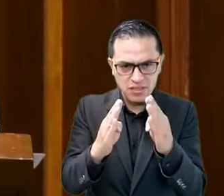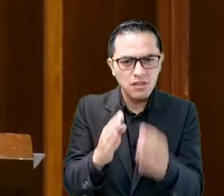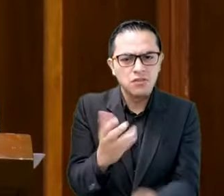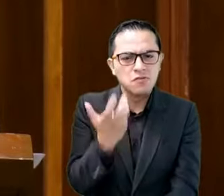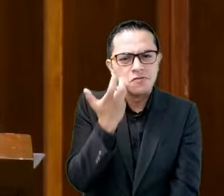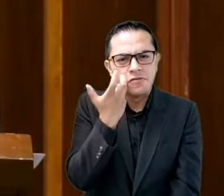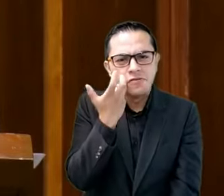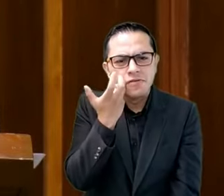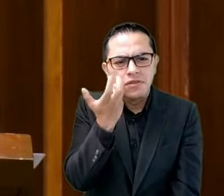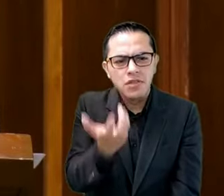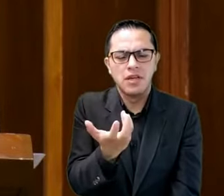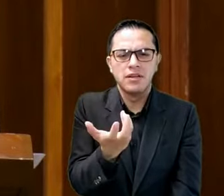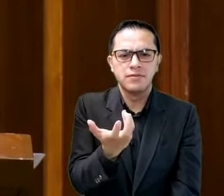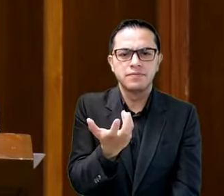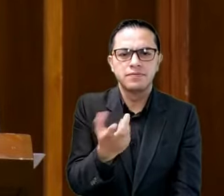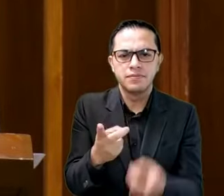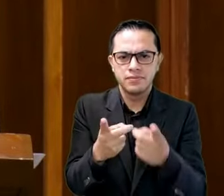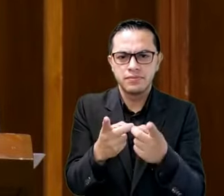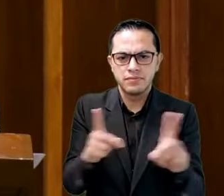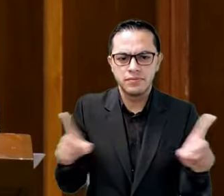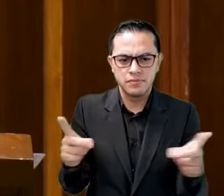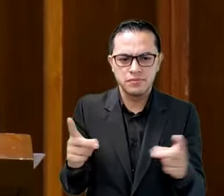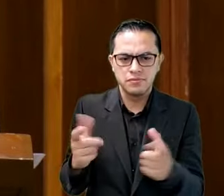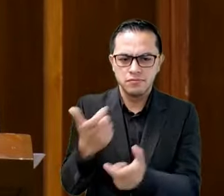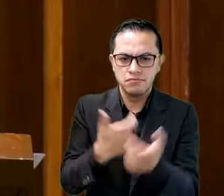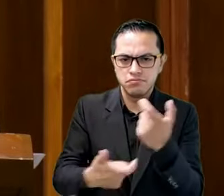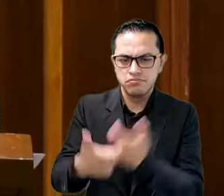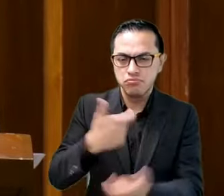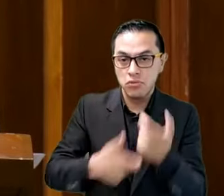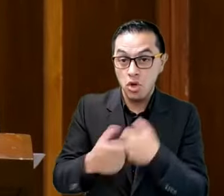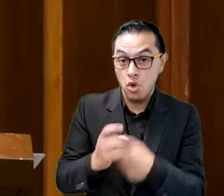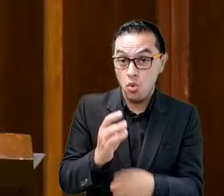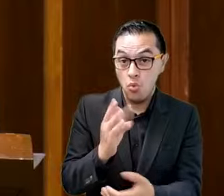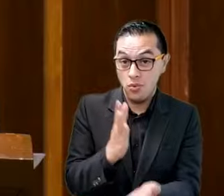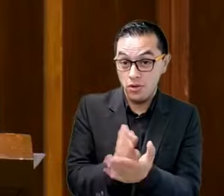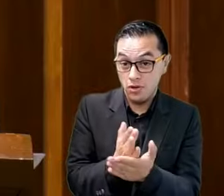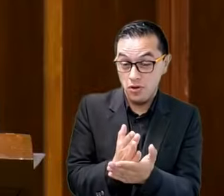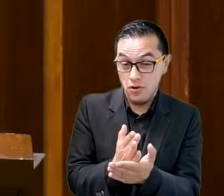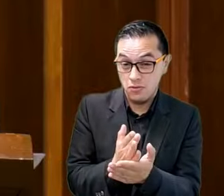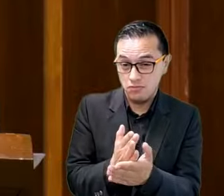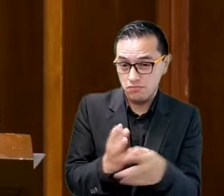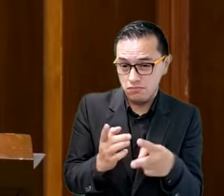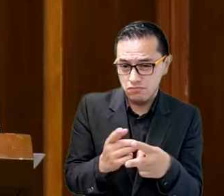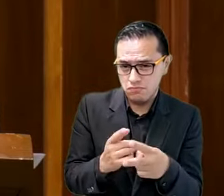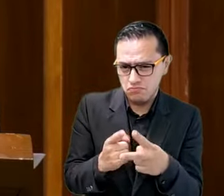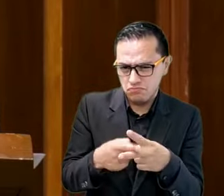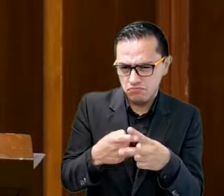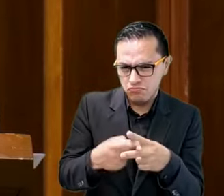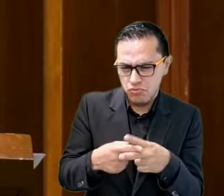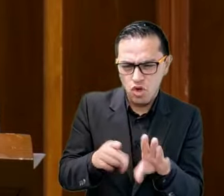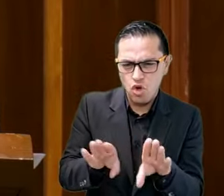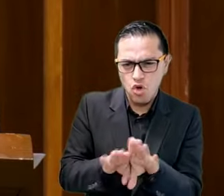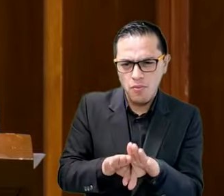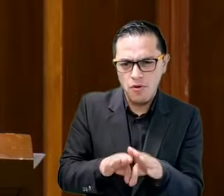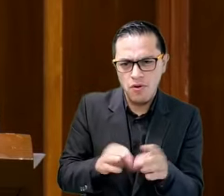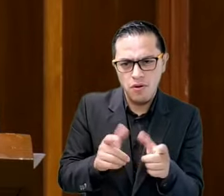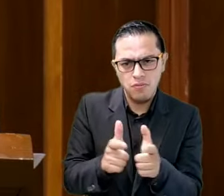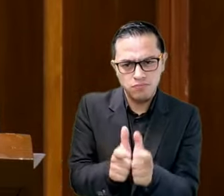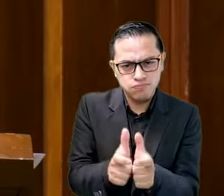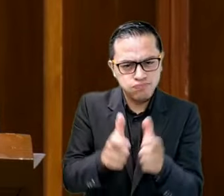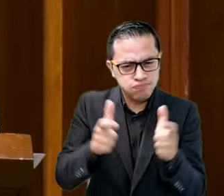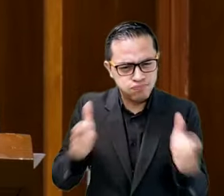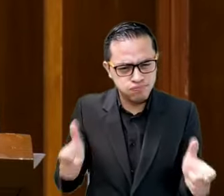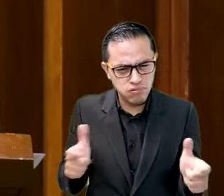de que el desarrollo económico no puede medirse únicamente en términos de crecimiento sino en